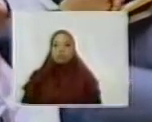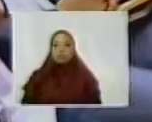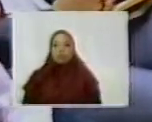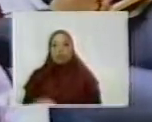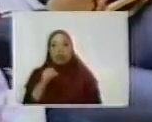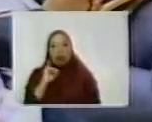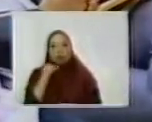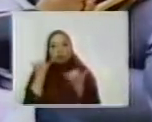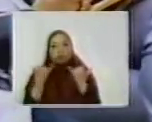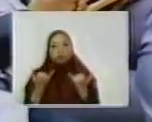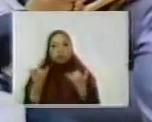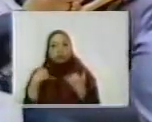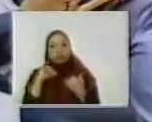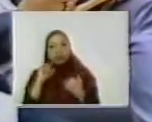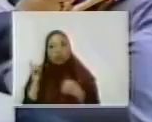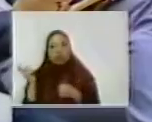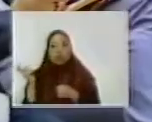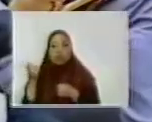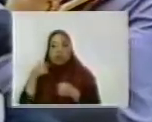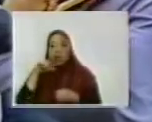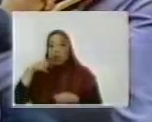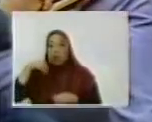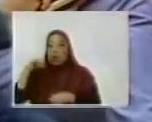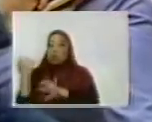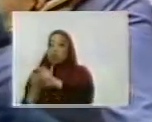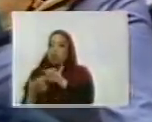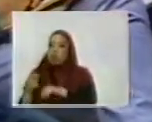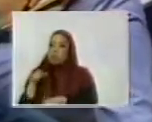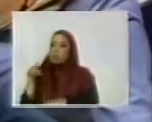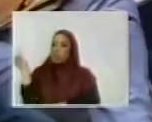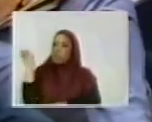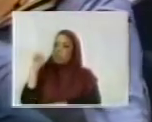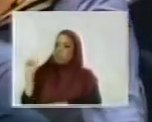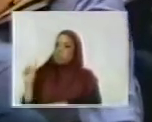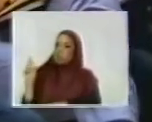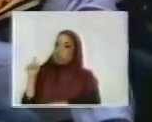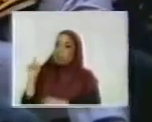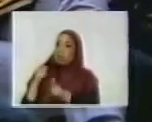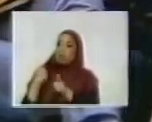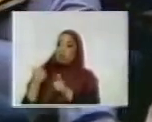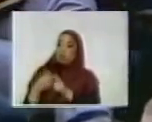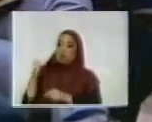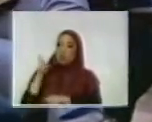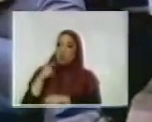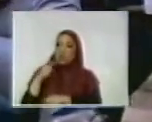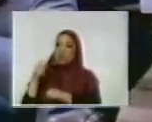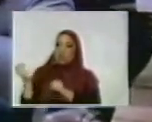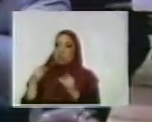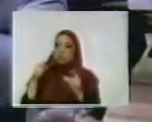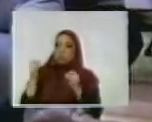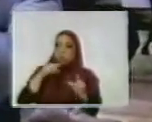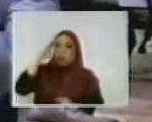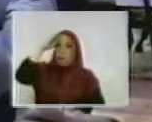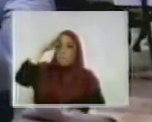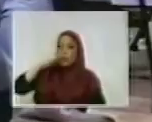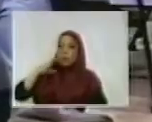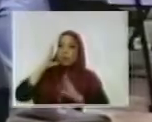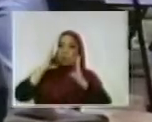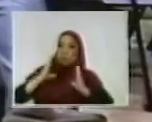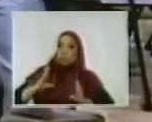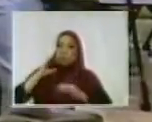alegar una intervención humanitaria, alegar derechos humanos, y en ese alegato de derechos